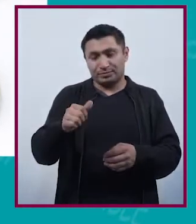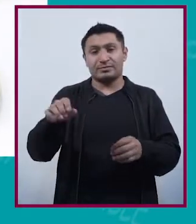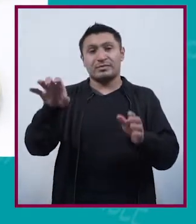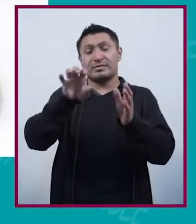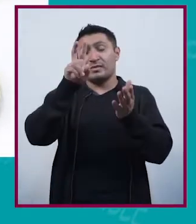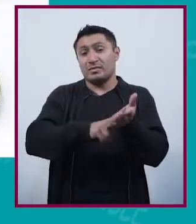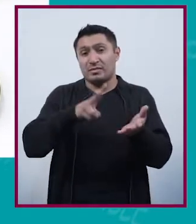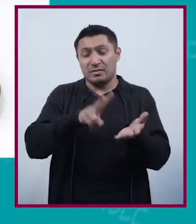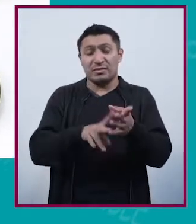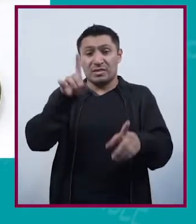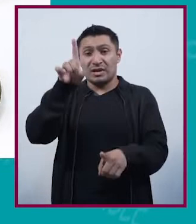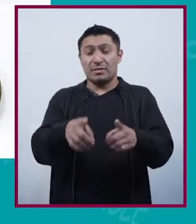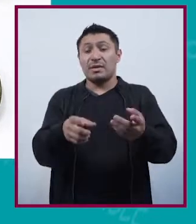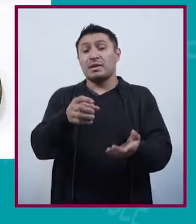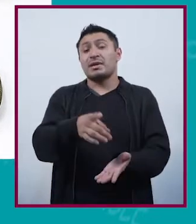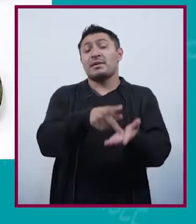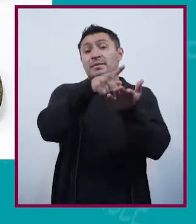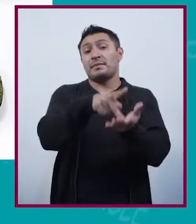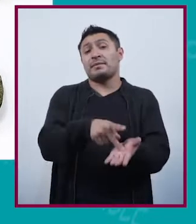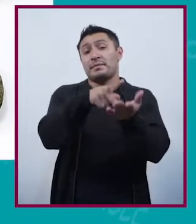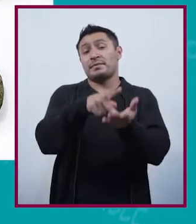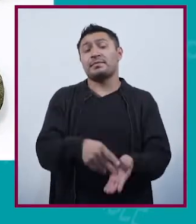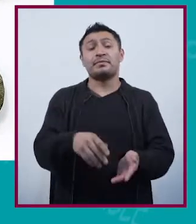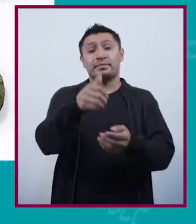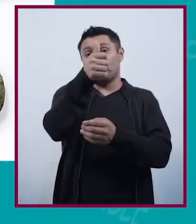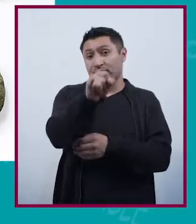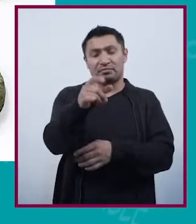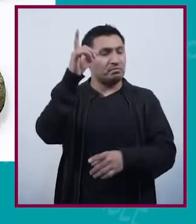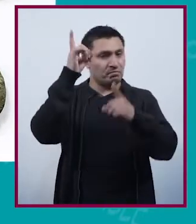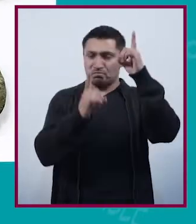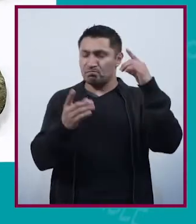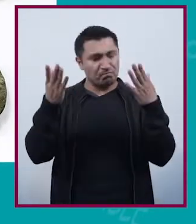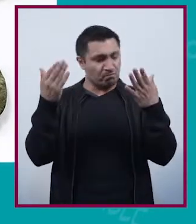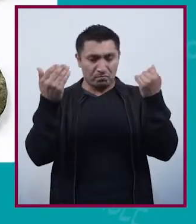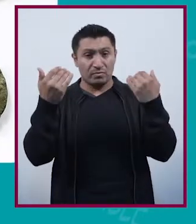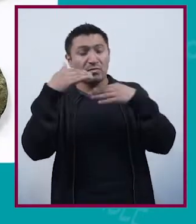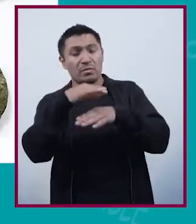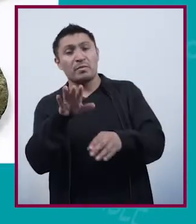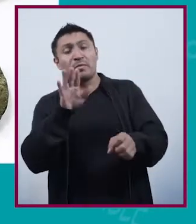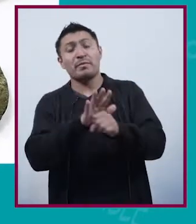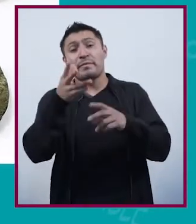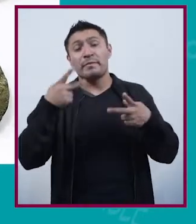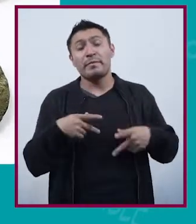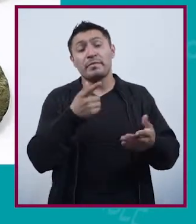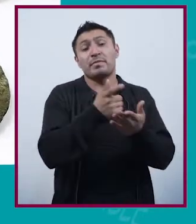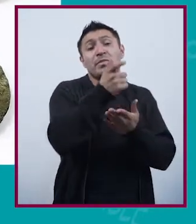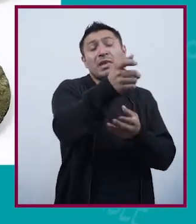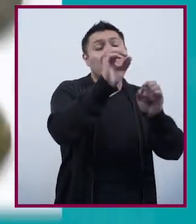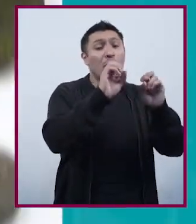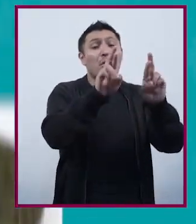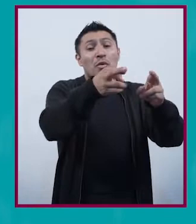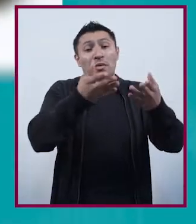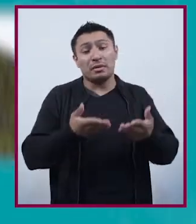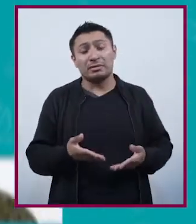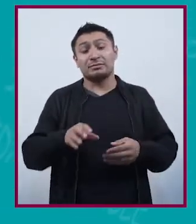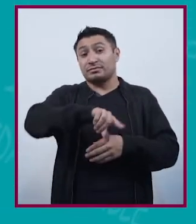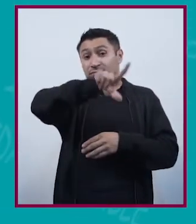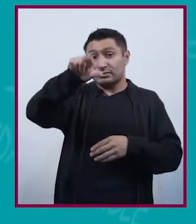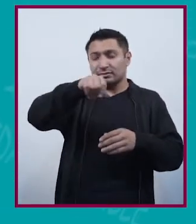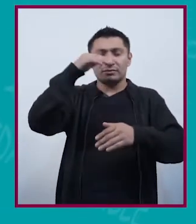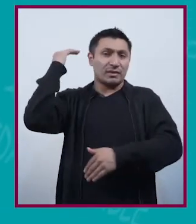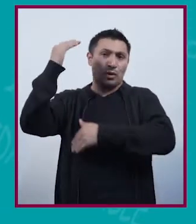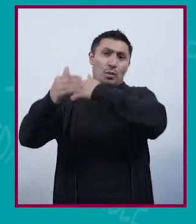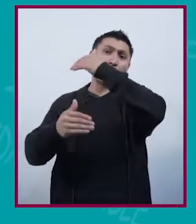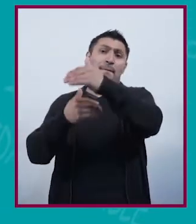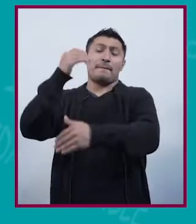valor estaba fijado según su propio peso. Así, no quedaba ninguna duda sobre lo que alguien recibía o pagaba. Ya